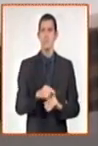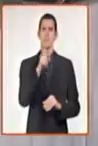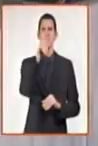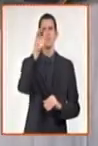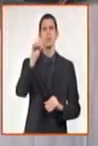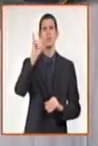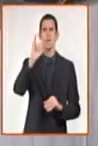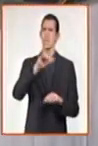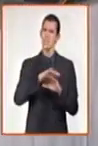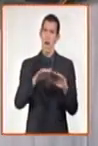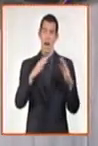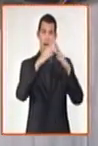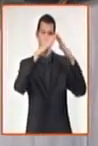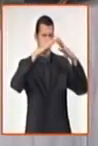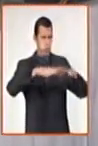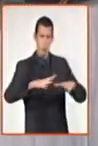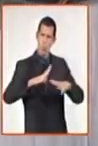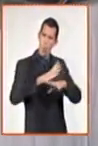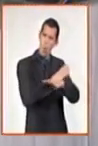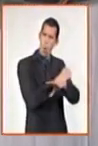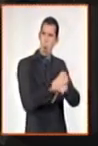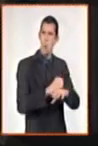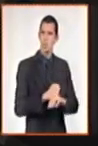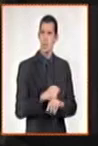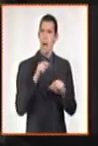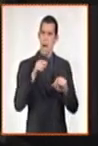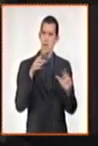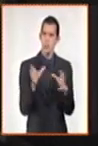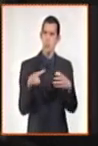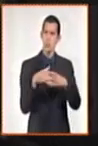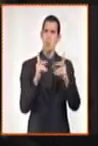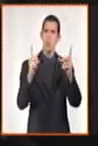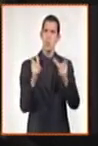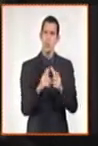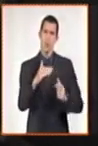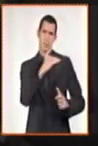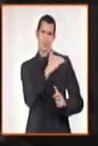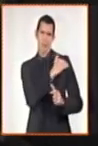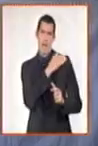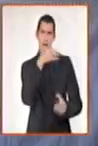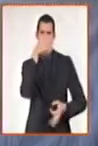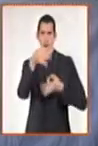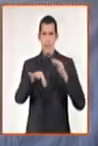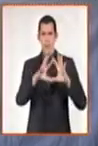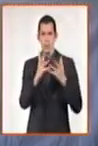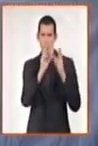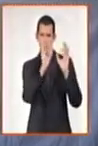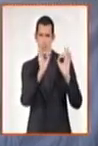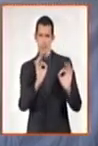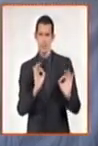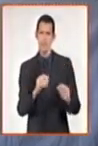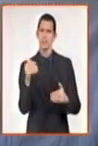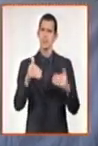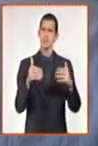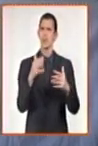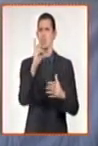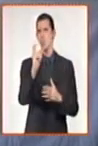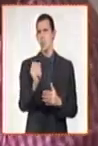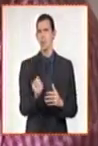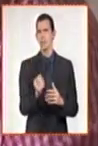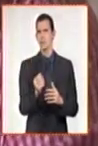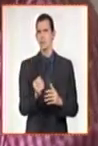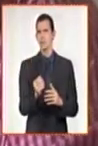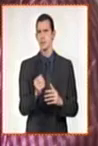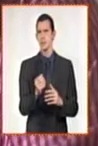derrumbes totales. Así se puntualizó en el Consejo de Defensa Municipal de ese territorio, que contó con la presencia del miembro del